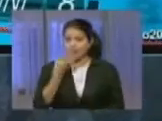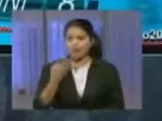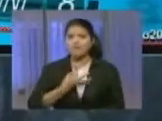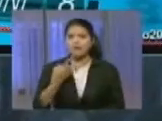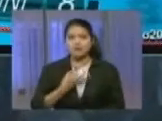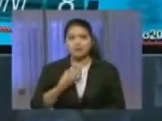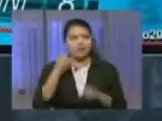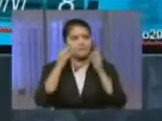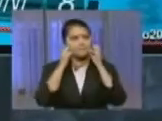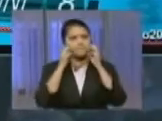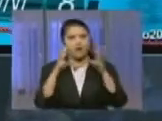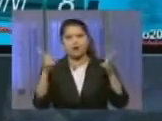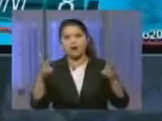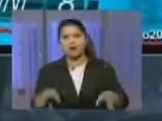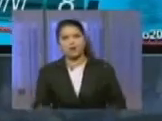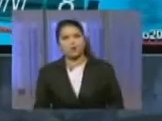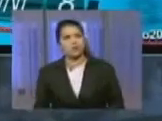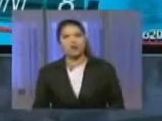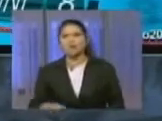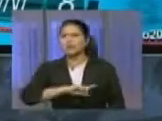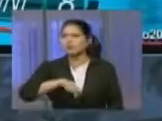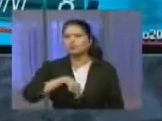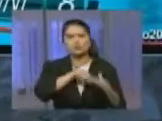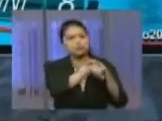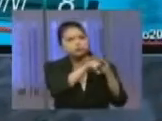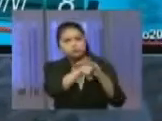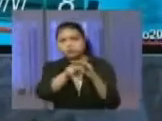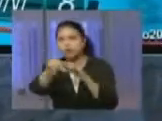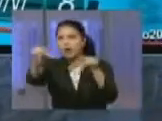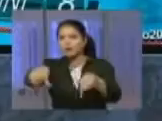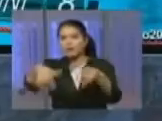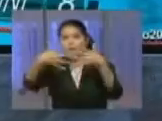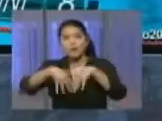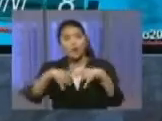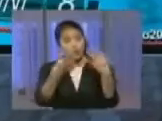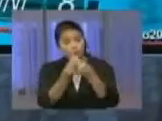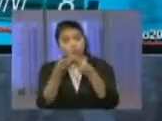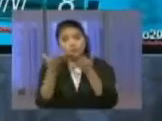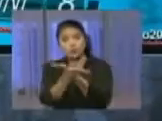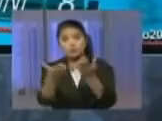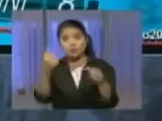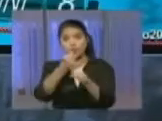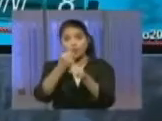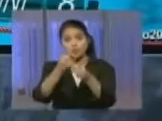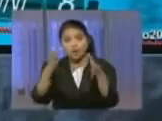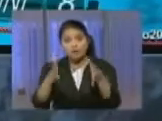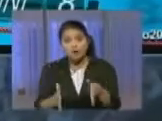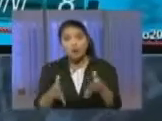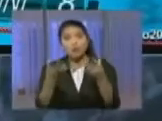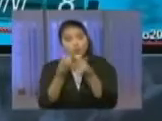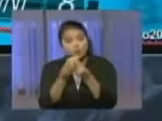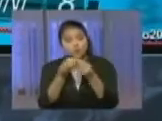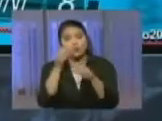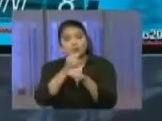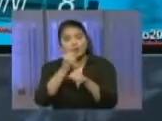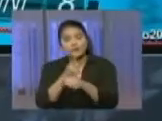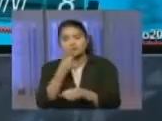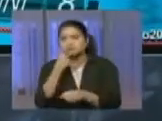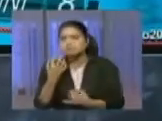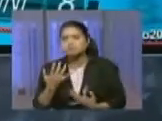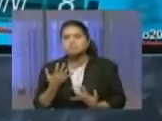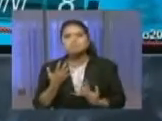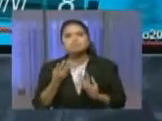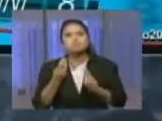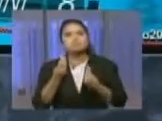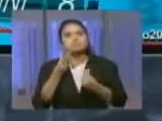milagro y cada vez que uno recorre la planta porque aquí estamos junto con ellos con los trabajadores presidente uno respira